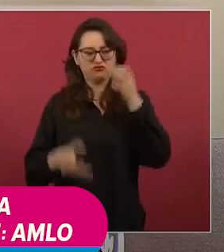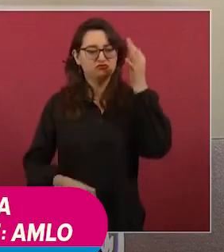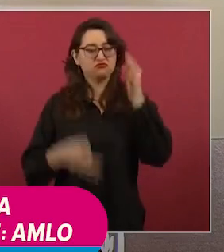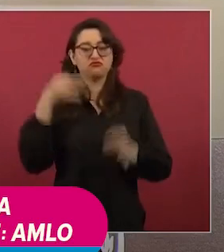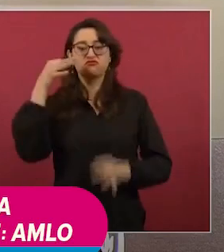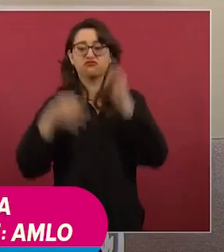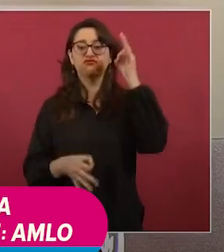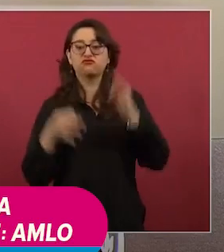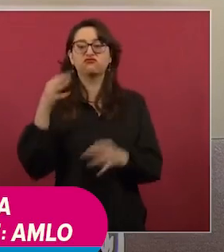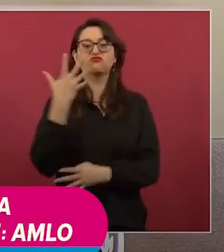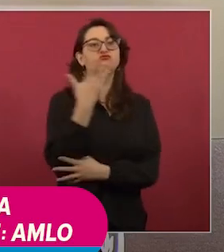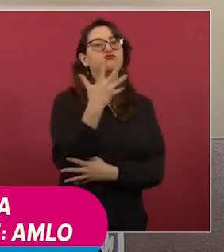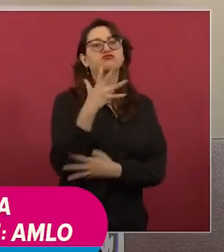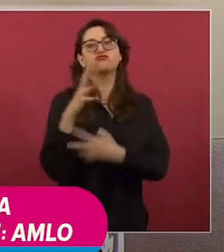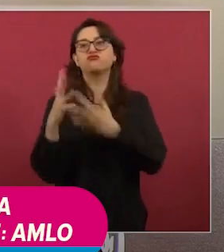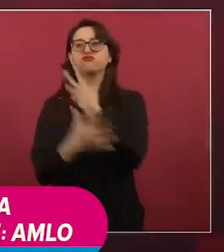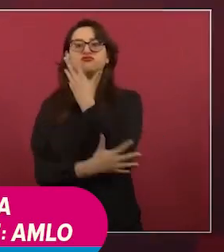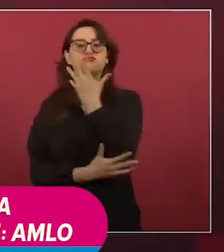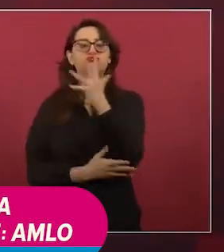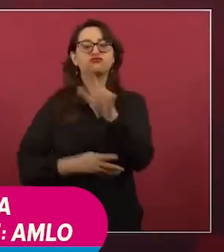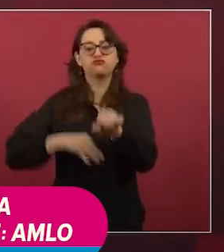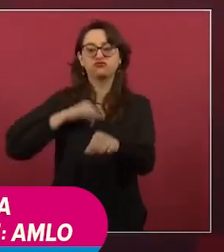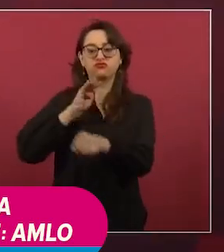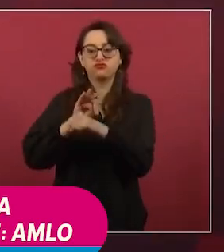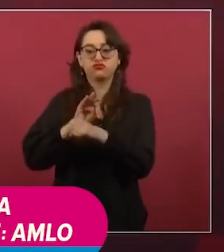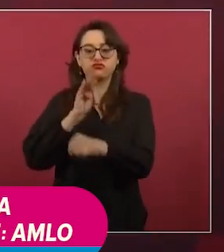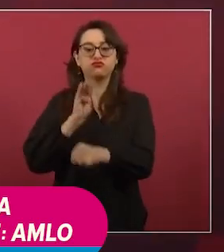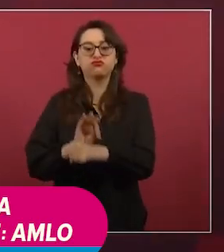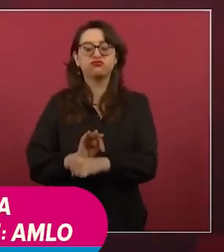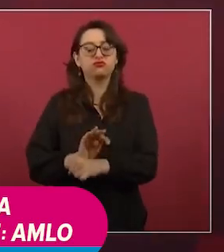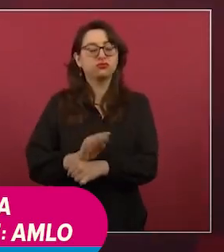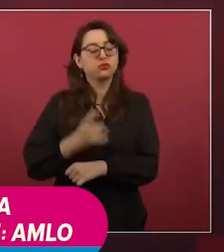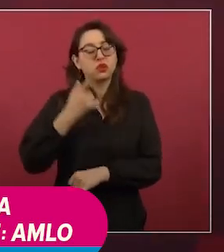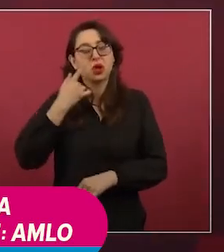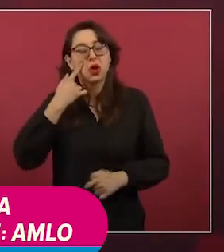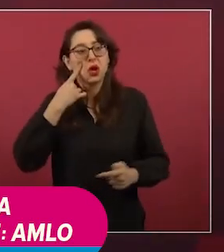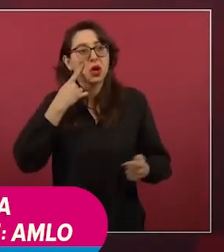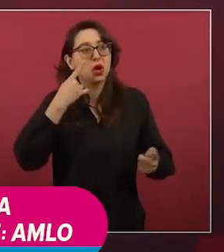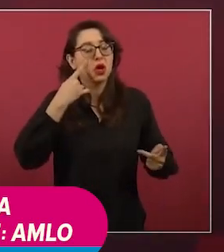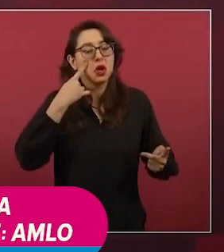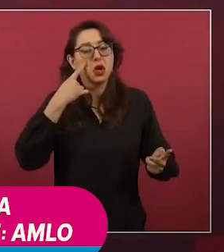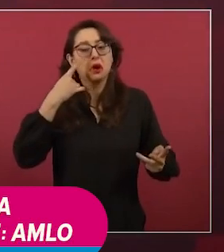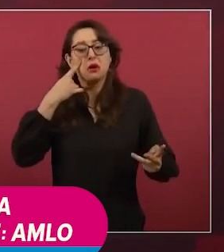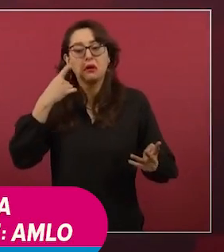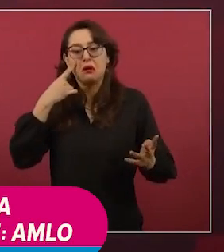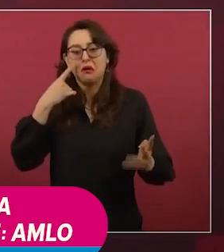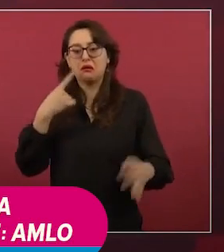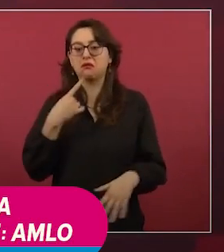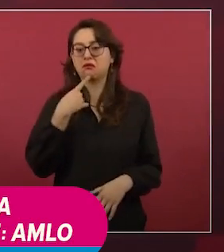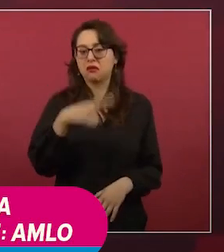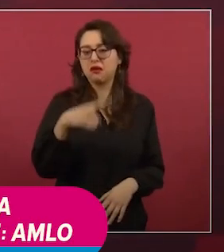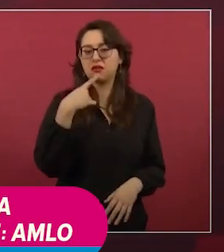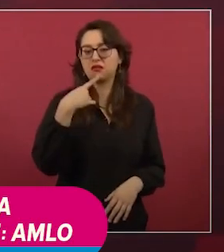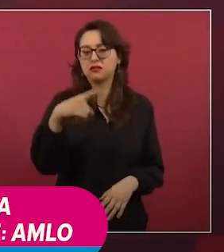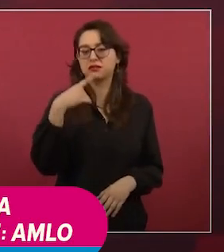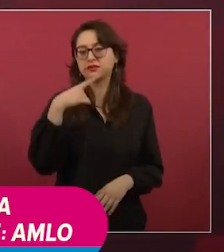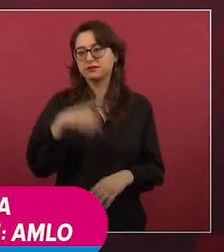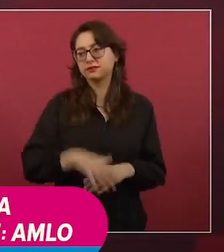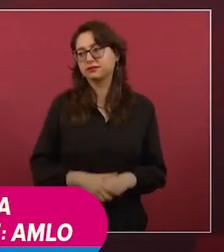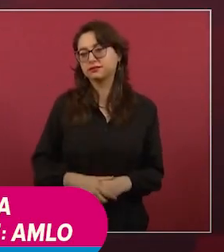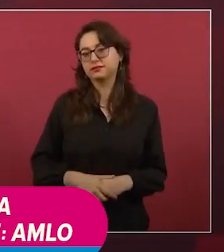ecológico y tenemos prueba de que están financiados por